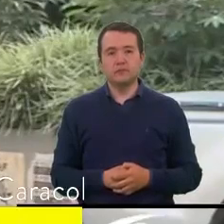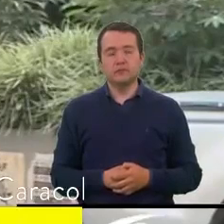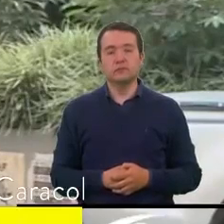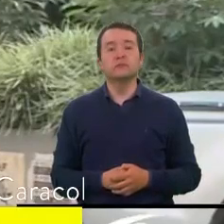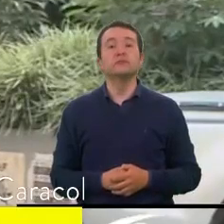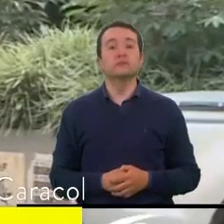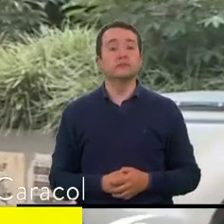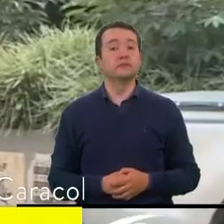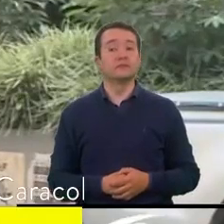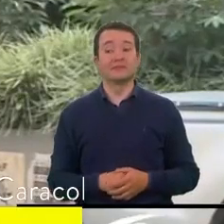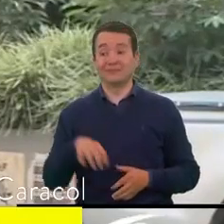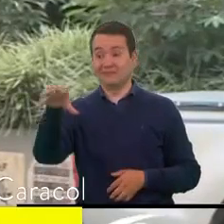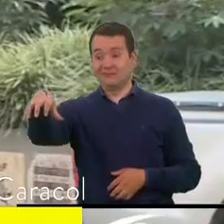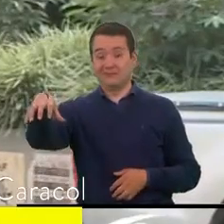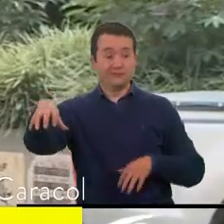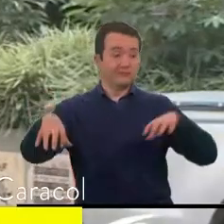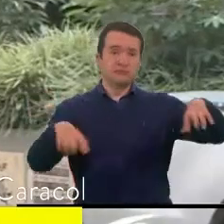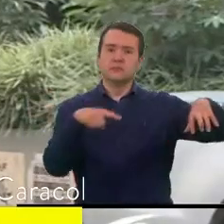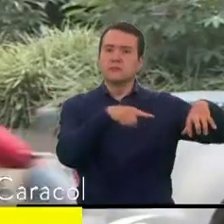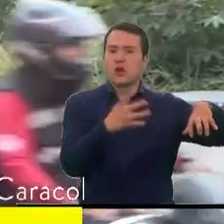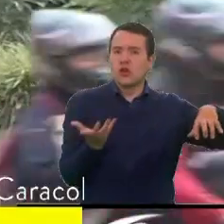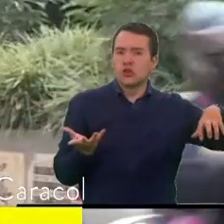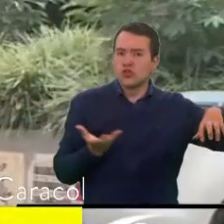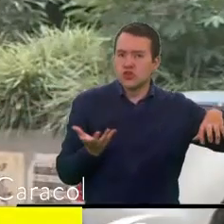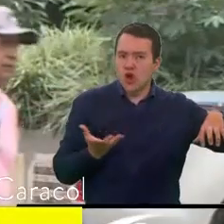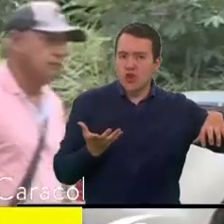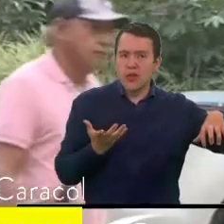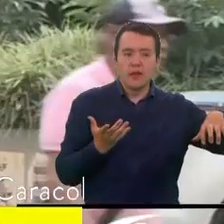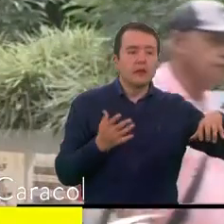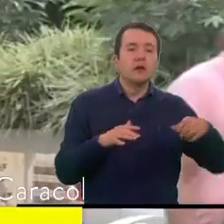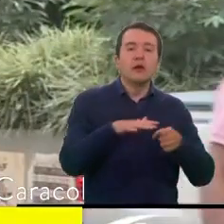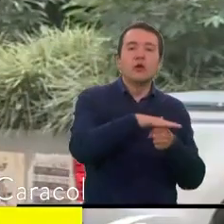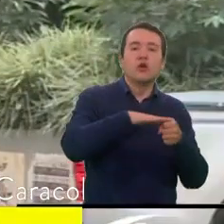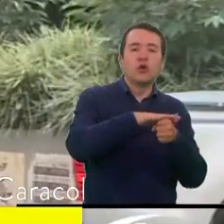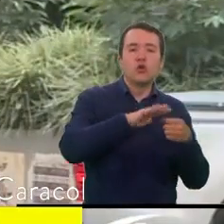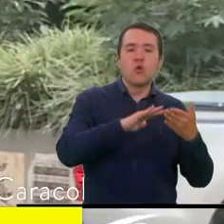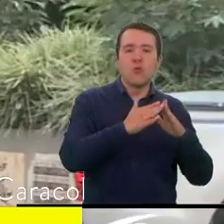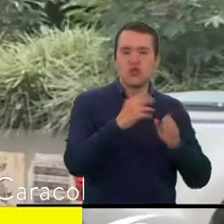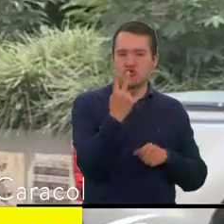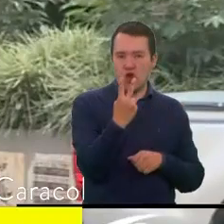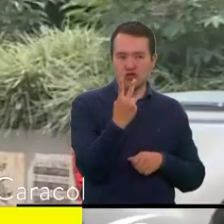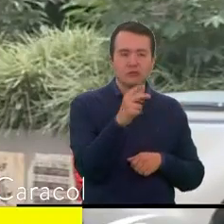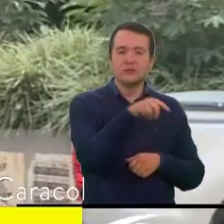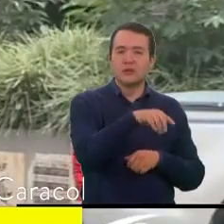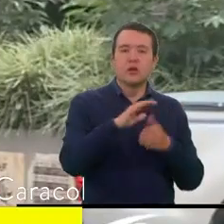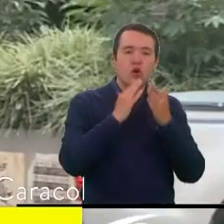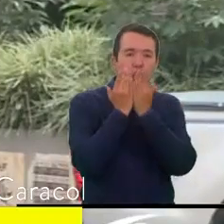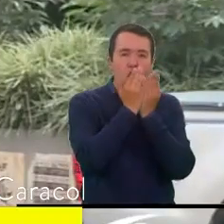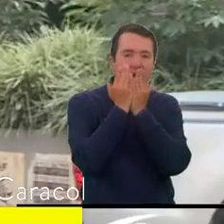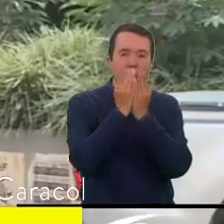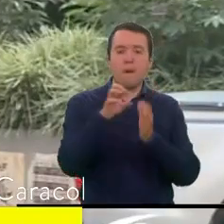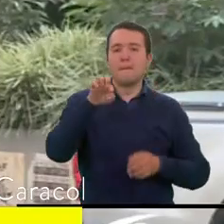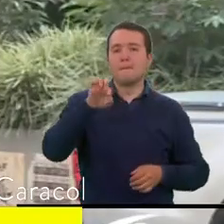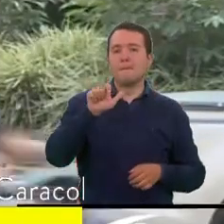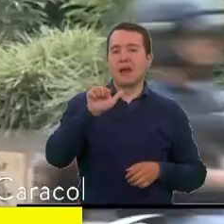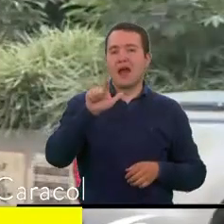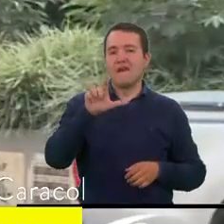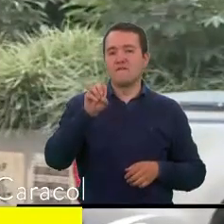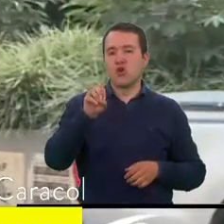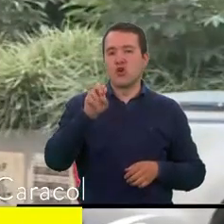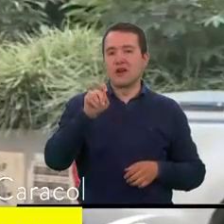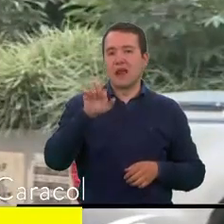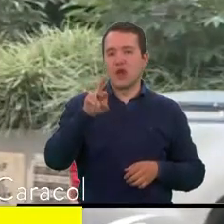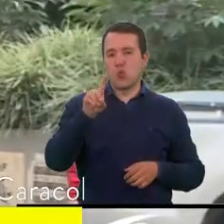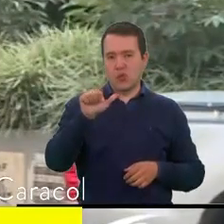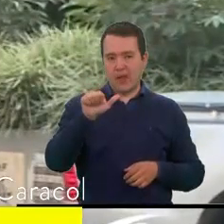El segundo robo se registró en la Comuna 2, en la institución educativa Pablo Neruda. Allí se robaron otros 24 computadores